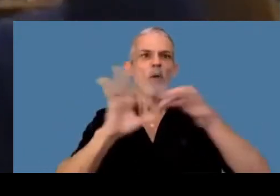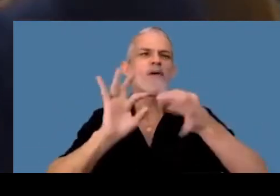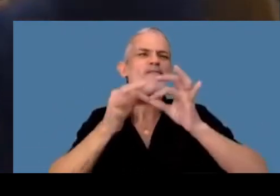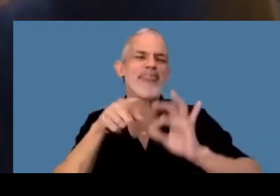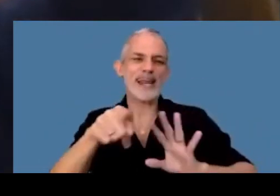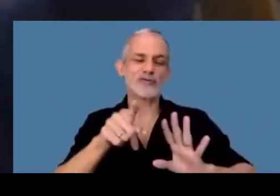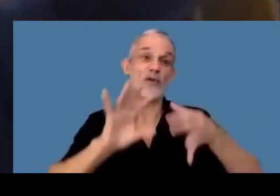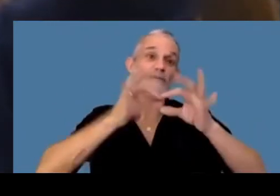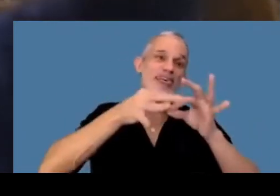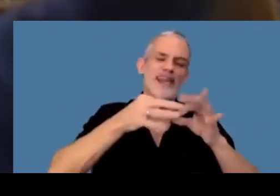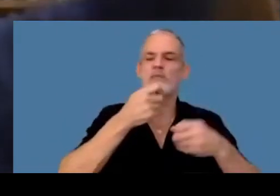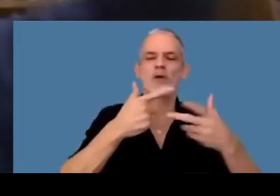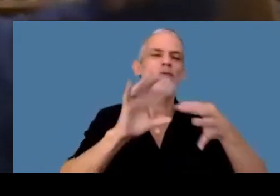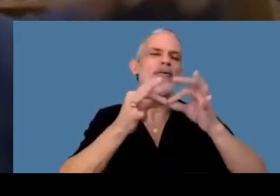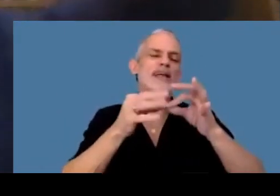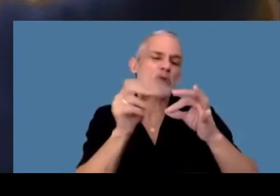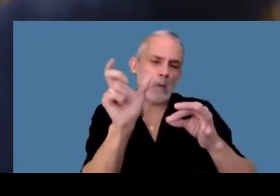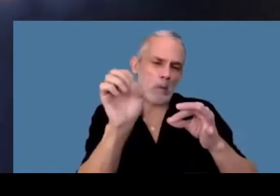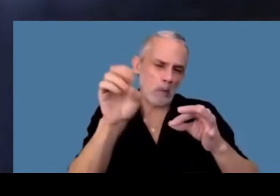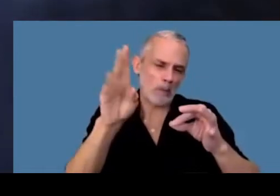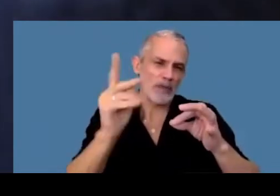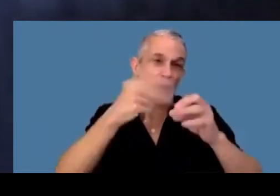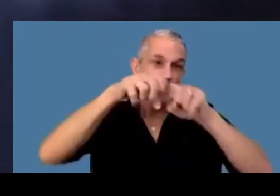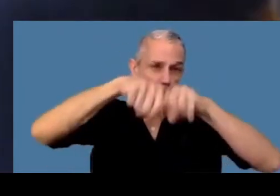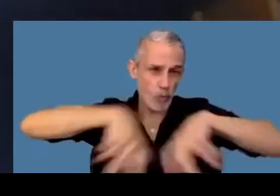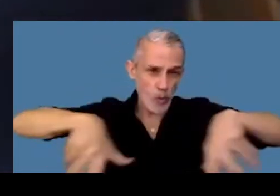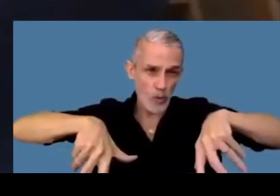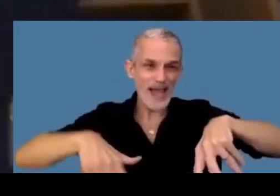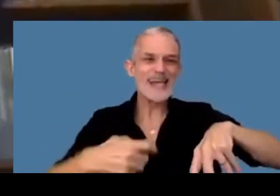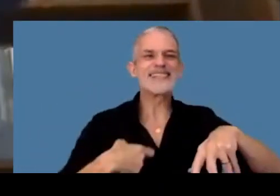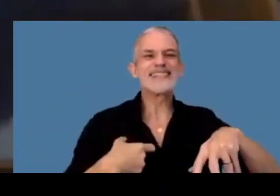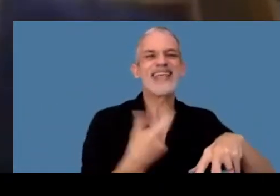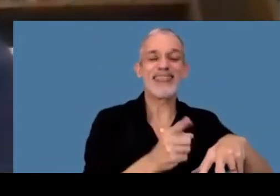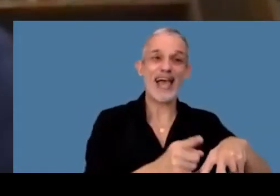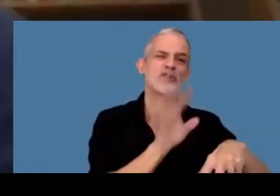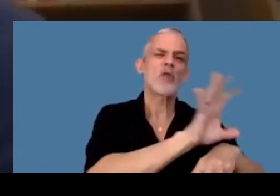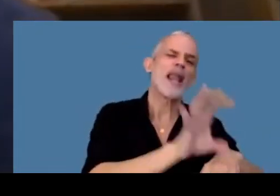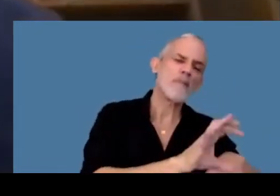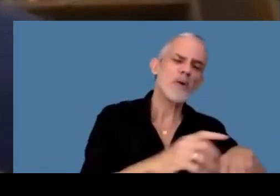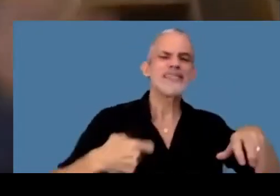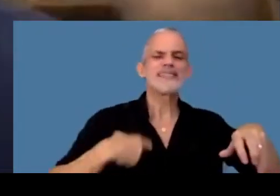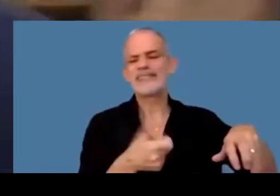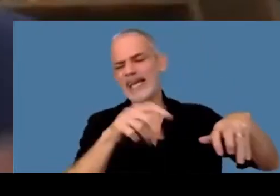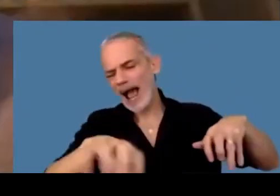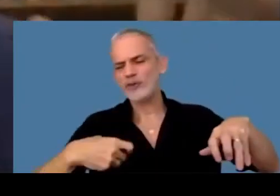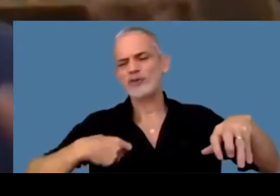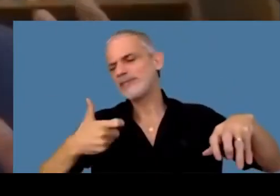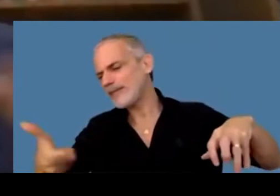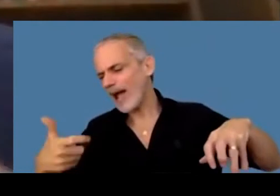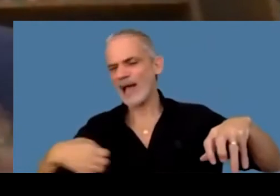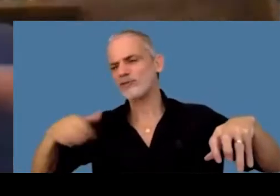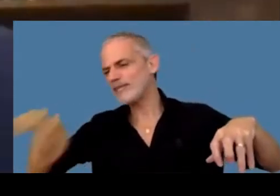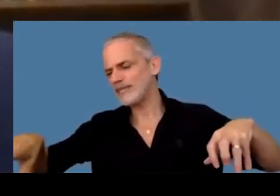tal y tengo sindicato, el sindicato de la provincia tal, de tal otra, o de un departamento, como